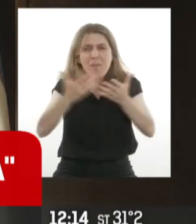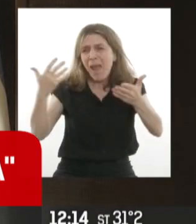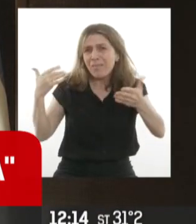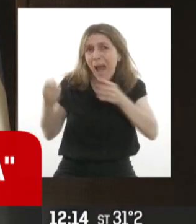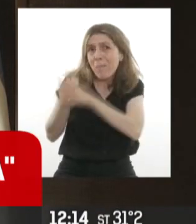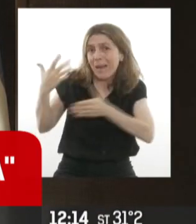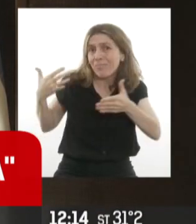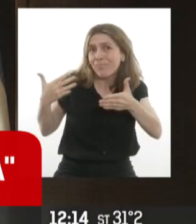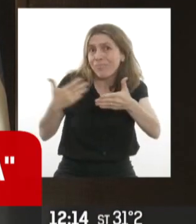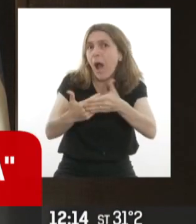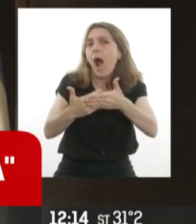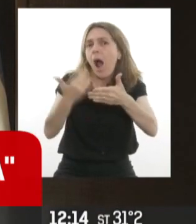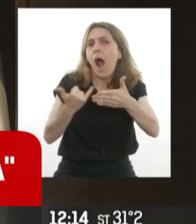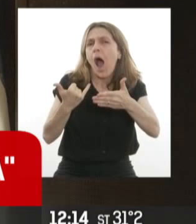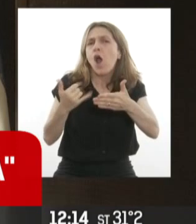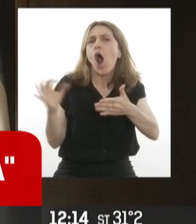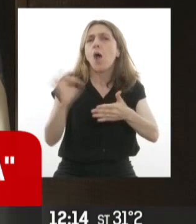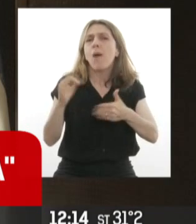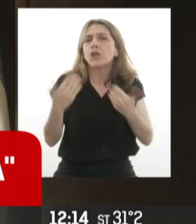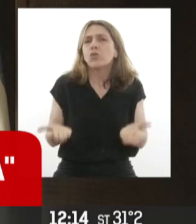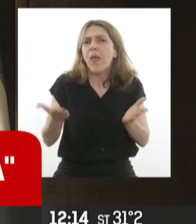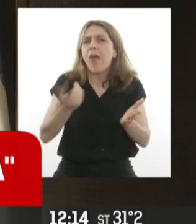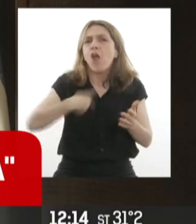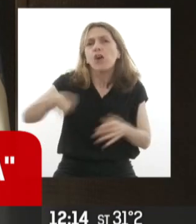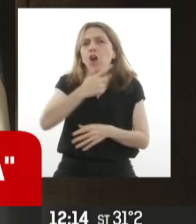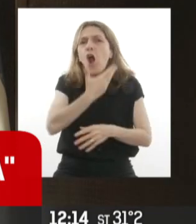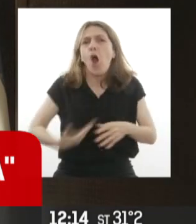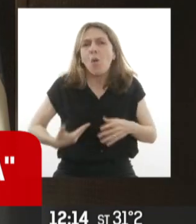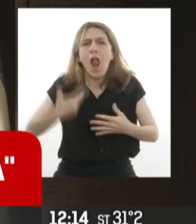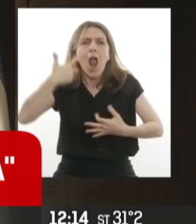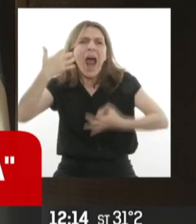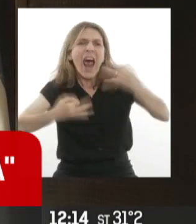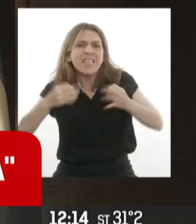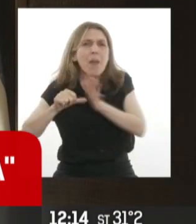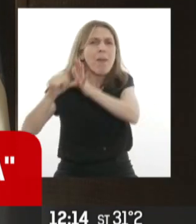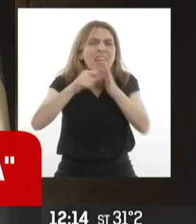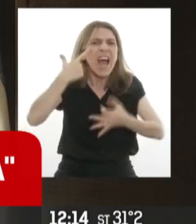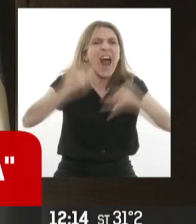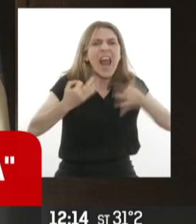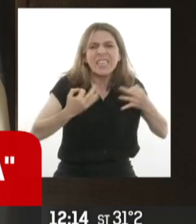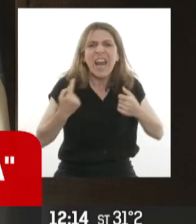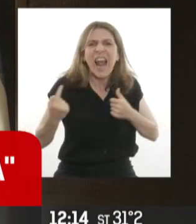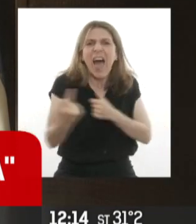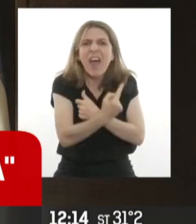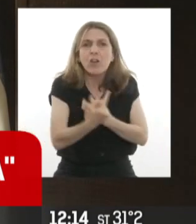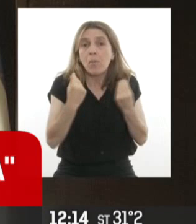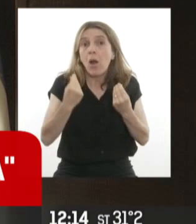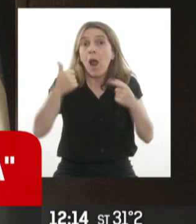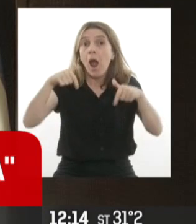revisar todas y cada una de estas cosas de las que estoy hablando. Porque finalmente en esta pandemia no se salvó a